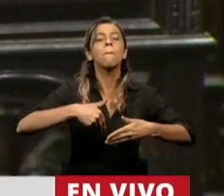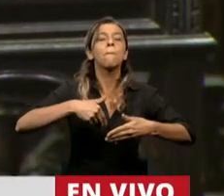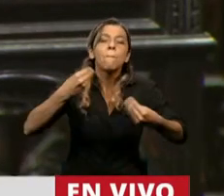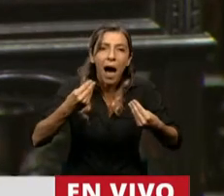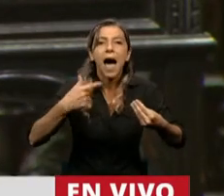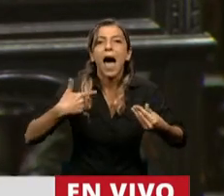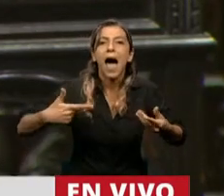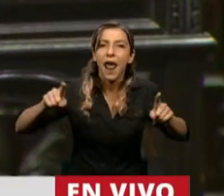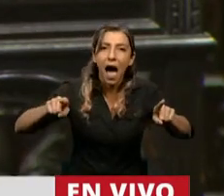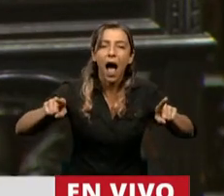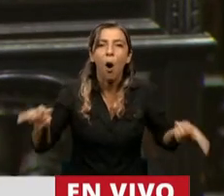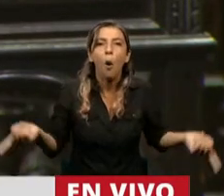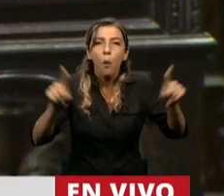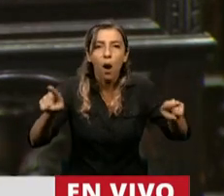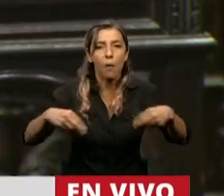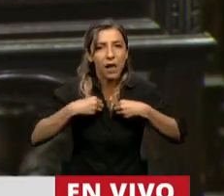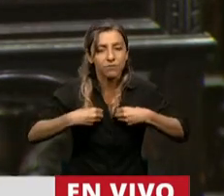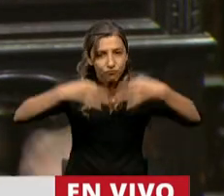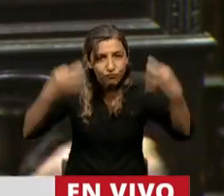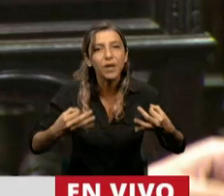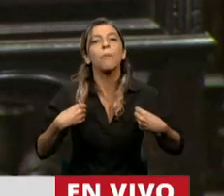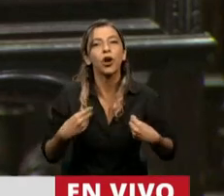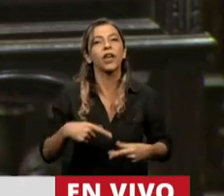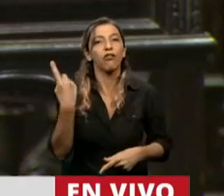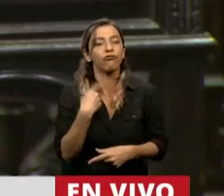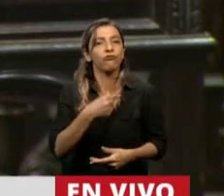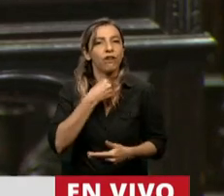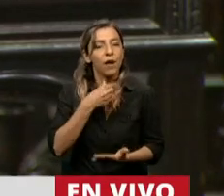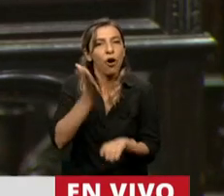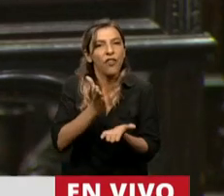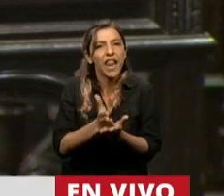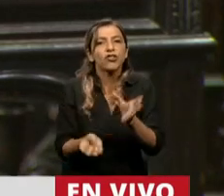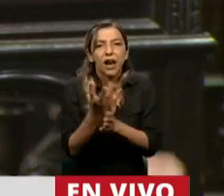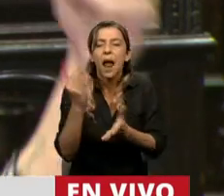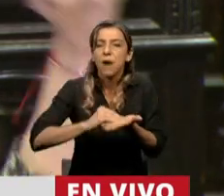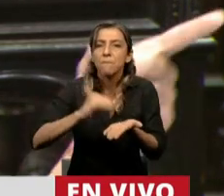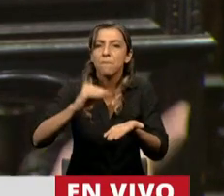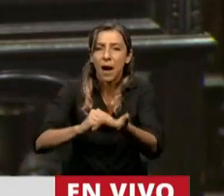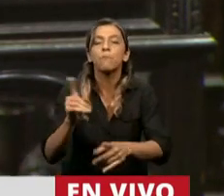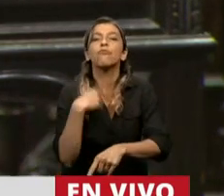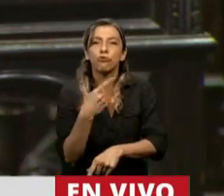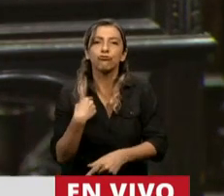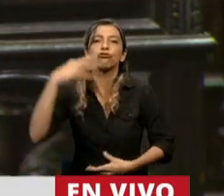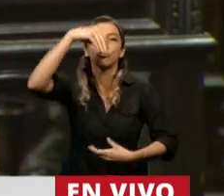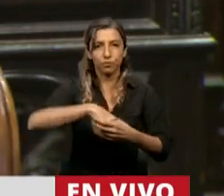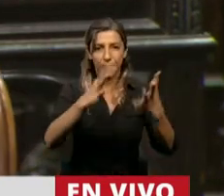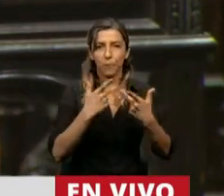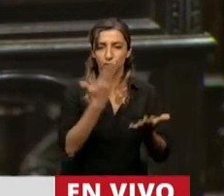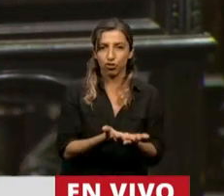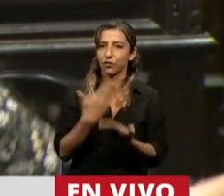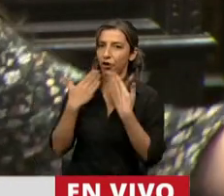para dignificar todo lo que falta y para crear todos los derechos que faltan. Por eso somos parte de este proyecto político, señor presidente. Gracias.